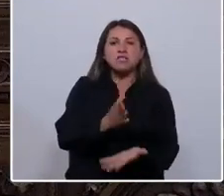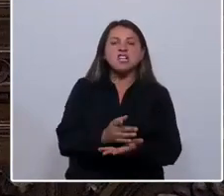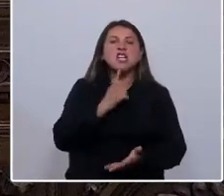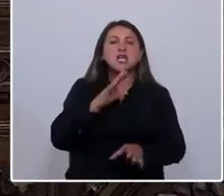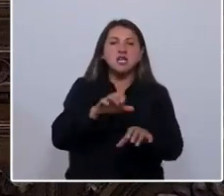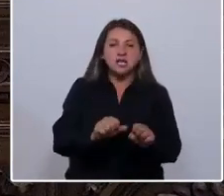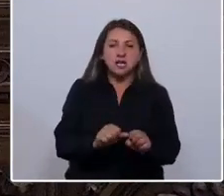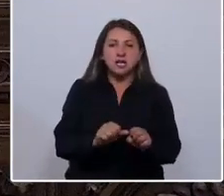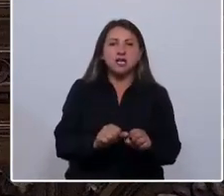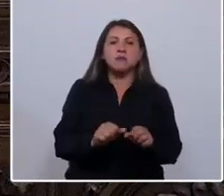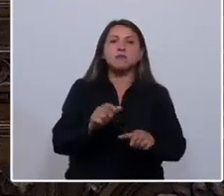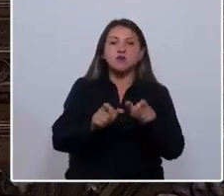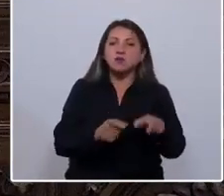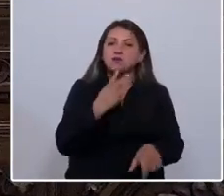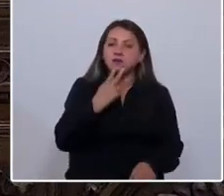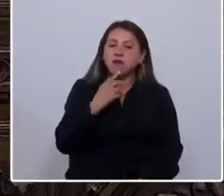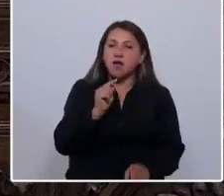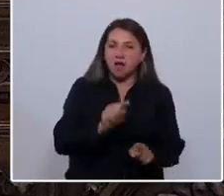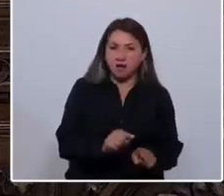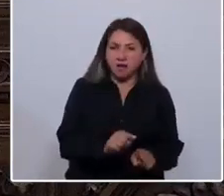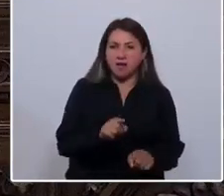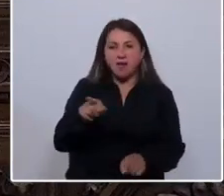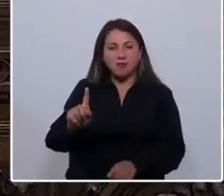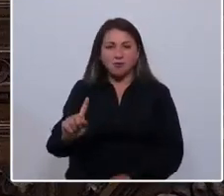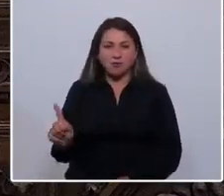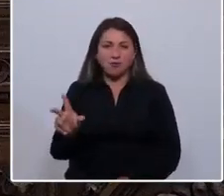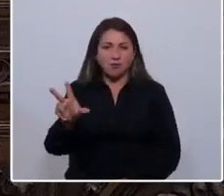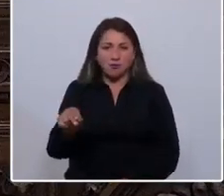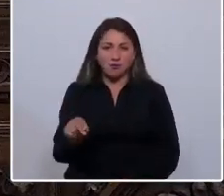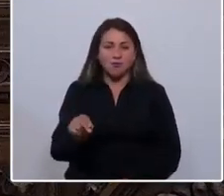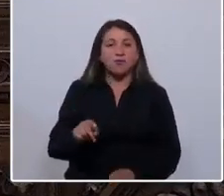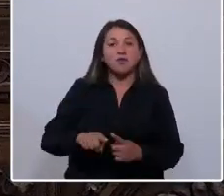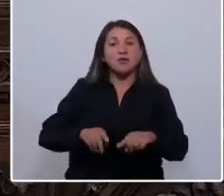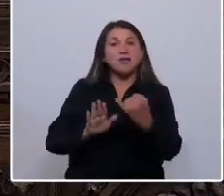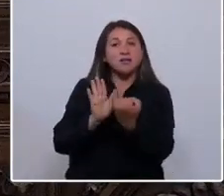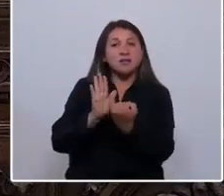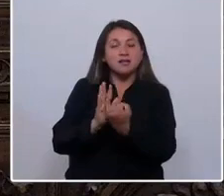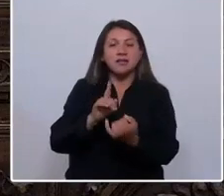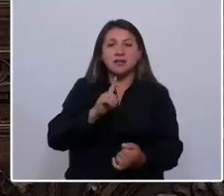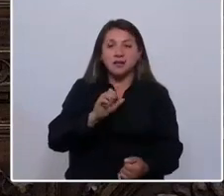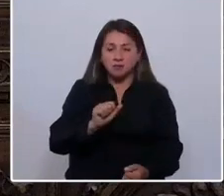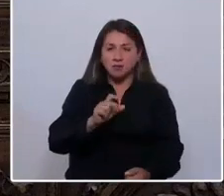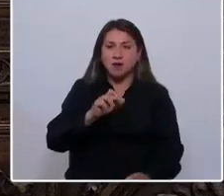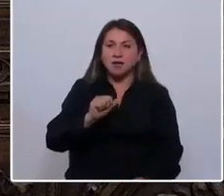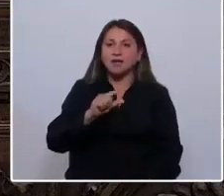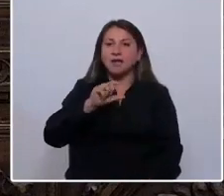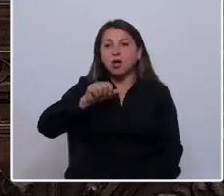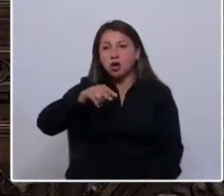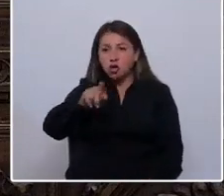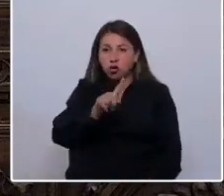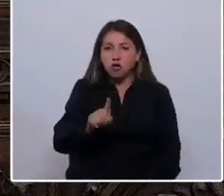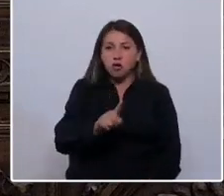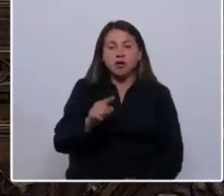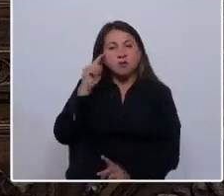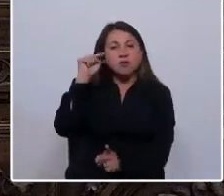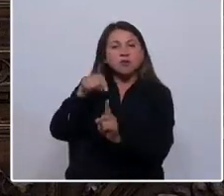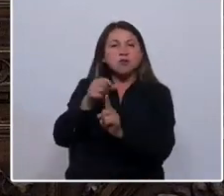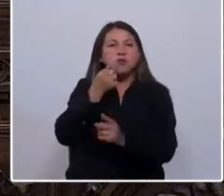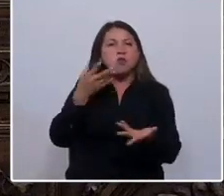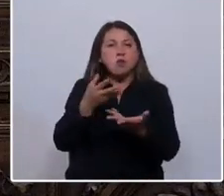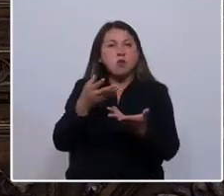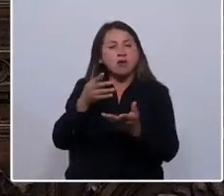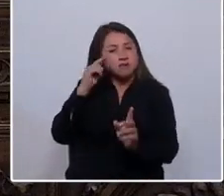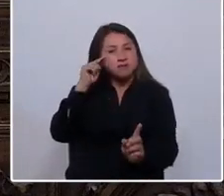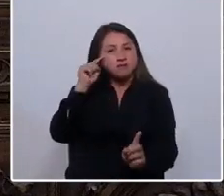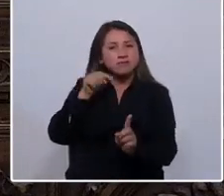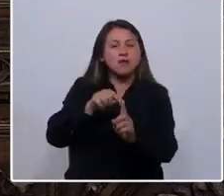quienes lo habitan. Nuestra identidad es ser patagonas, y desde allí hablo, porque nuestro norte es el sur, porque